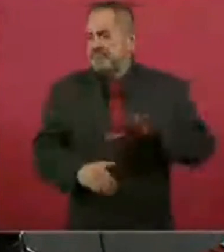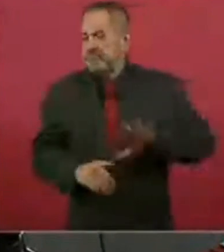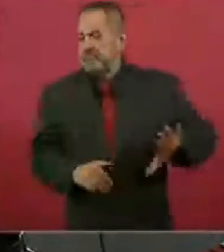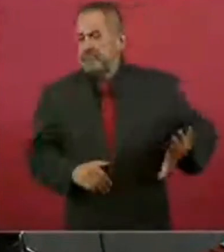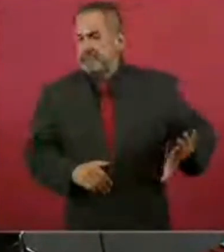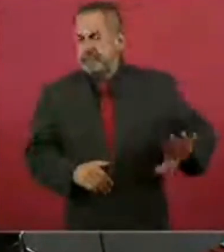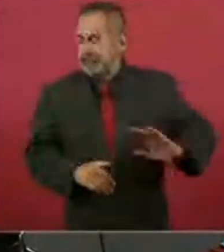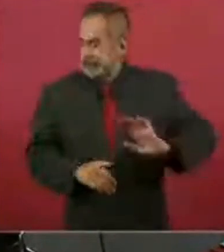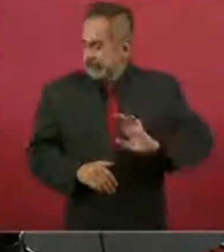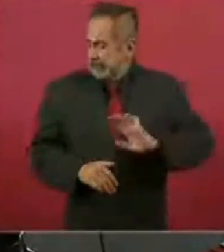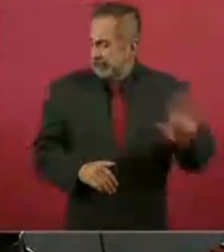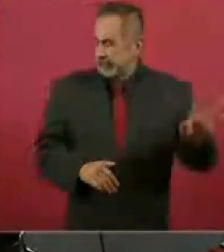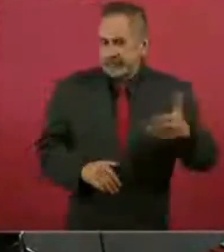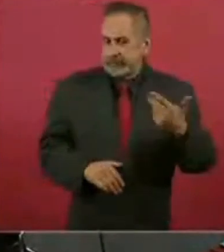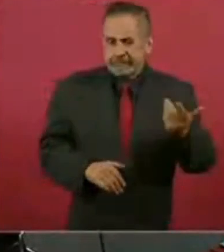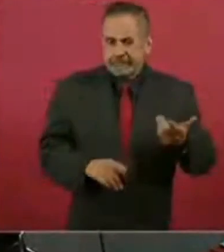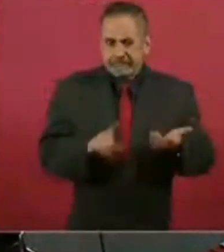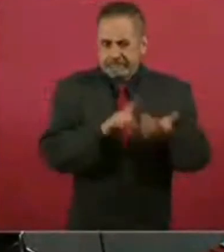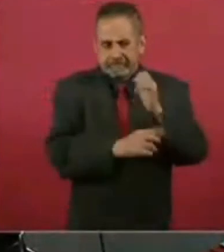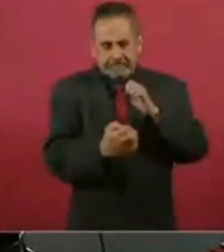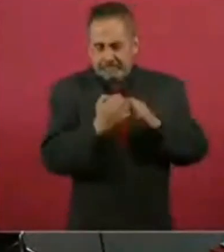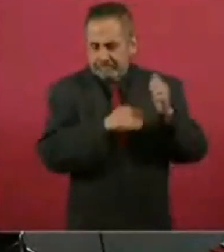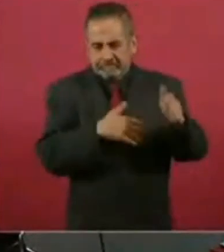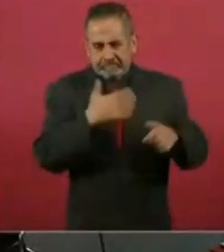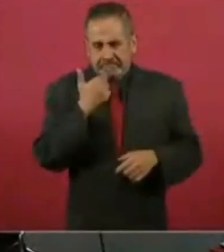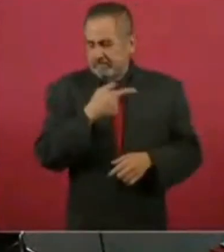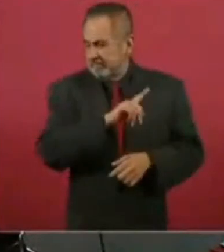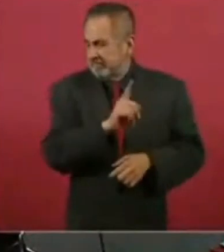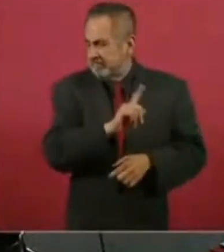es puro, pero puro garbanzo.